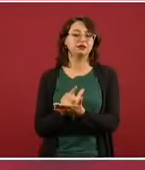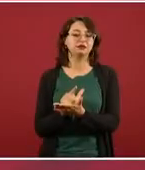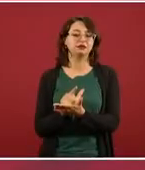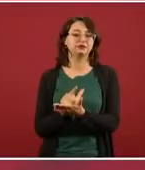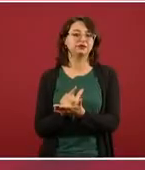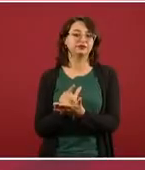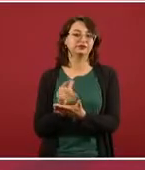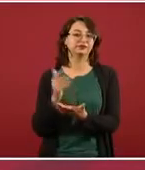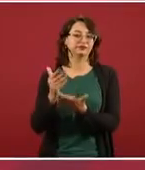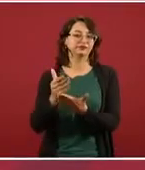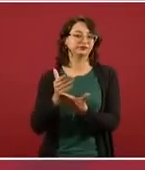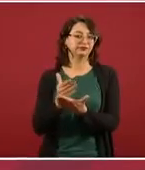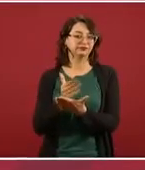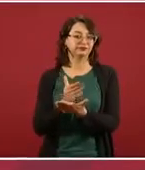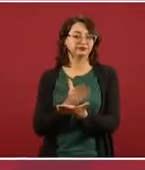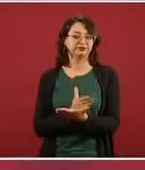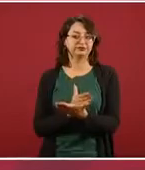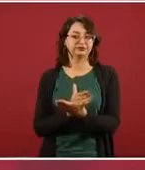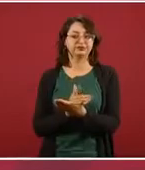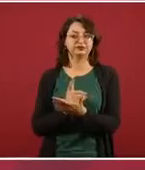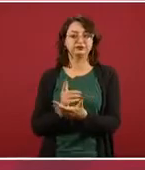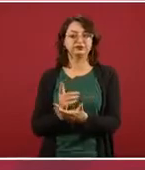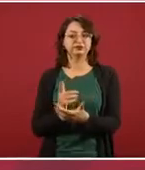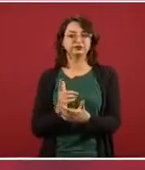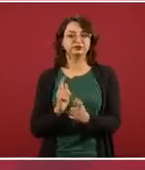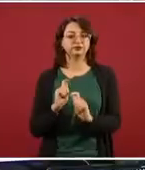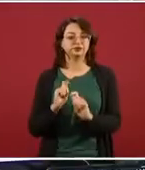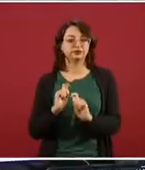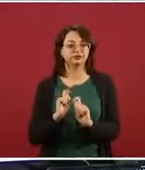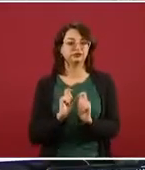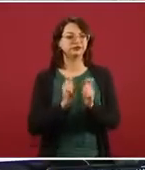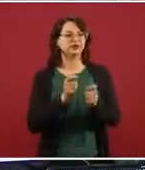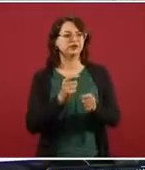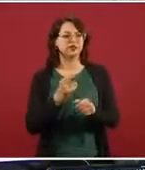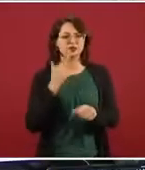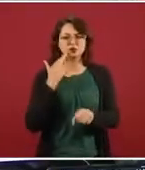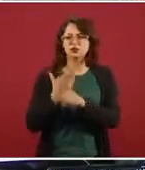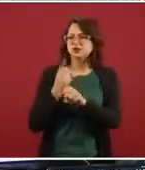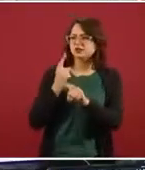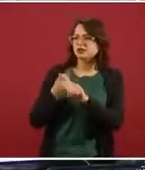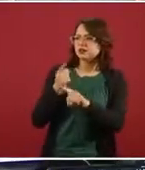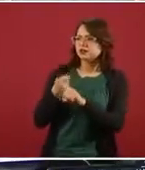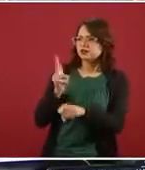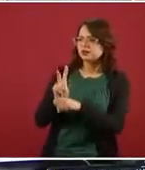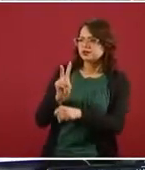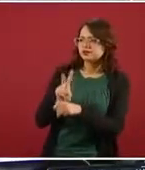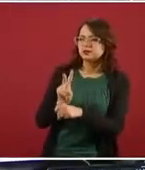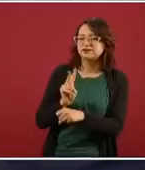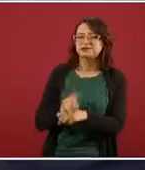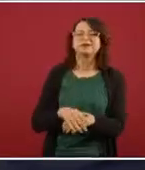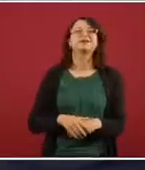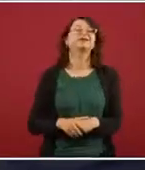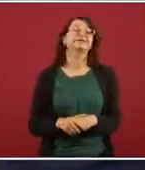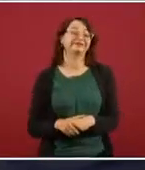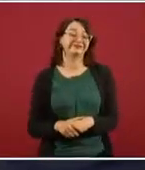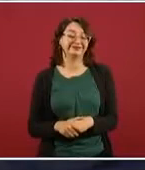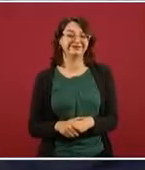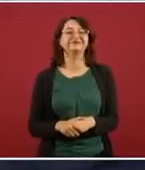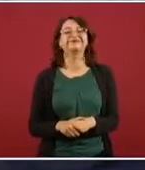la ley. ¿A cargo de quién la supervisión? Bueno, nosotros no